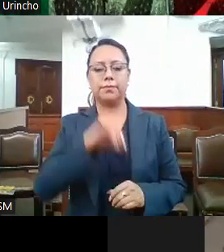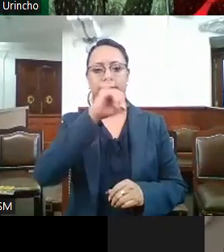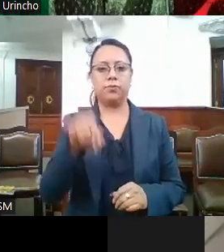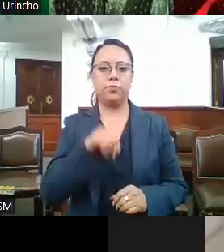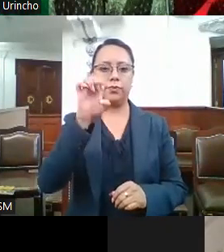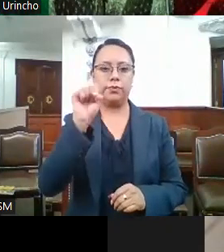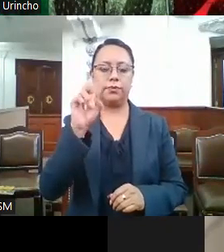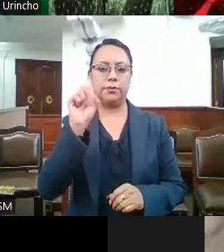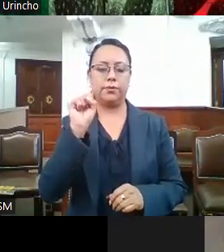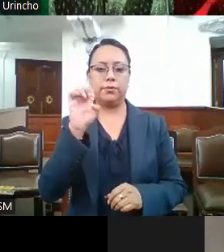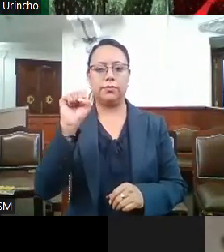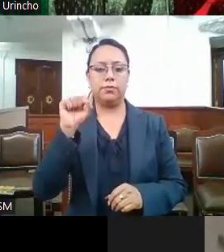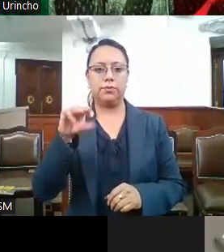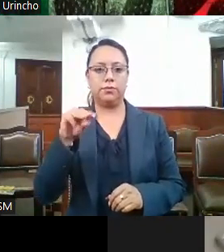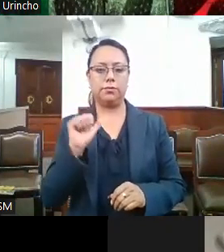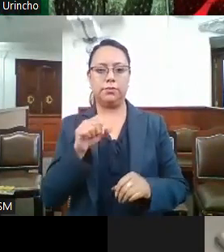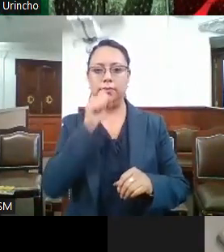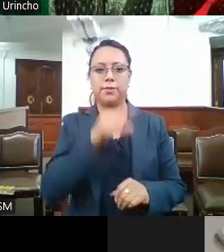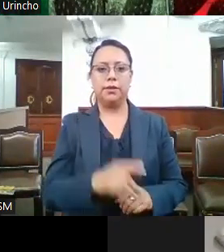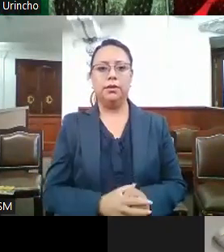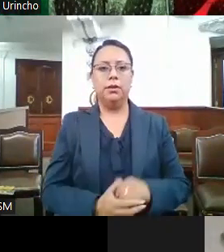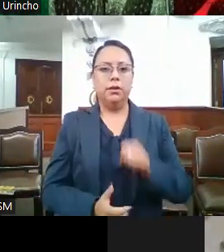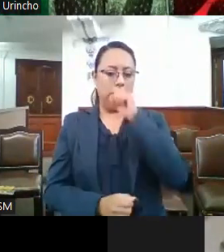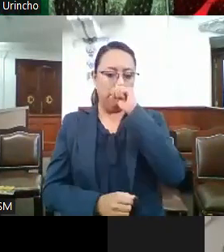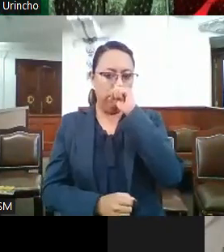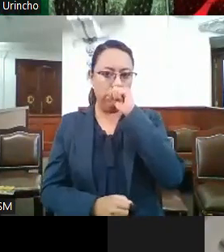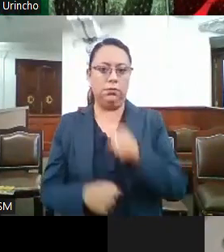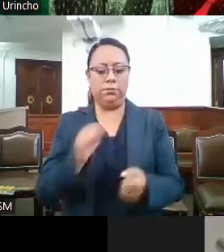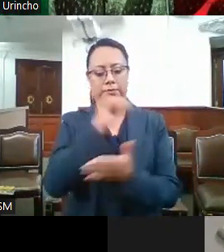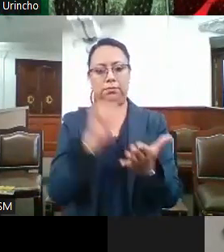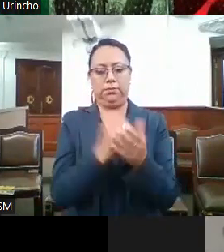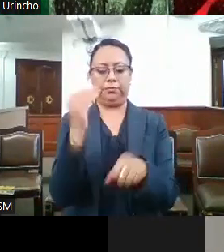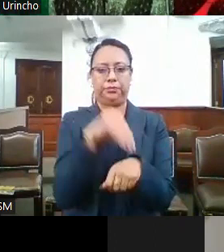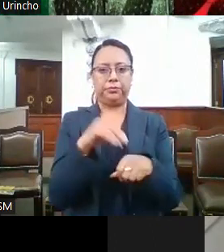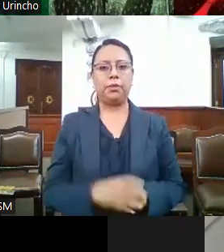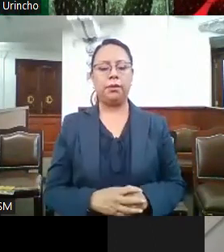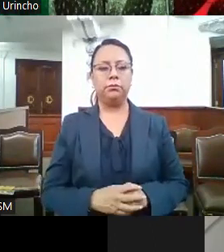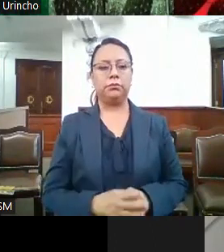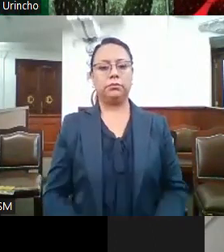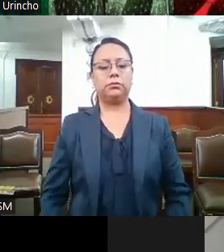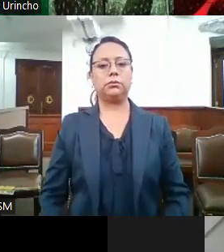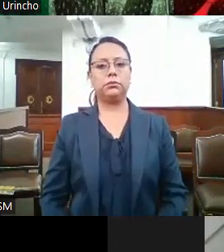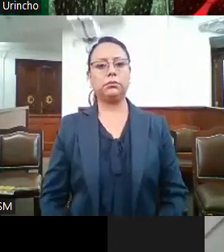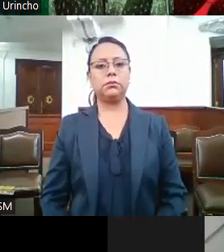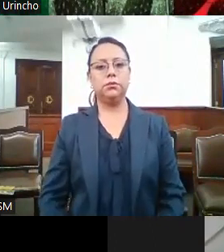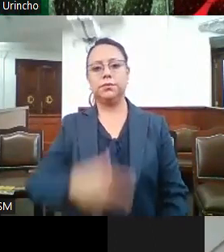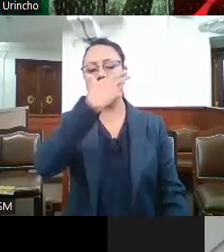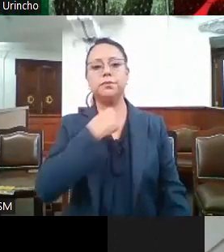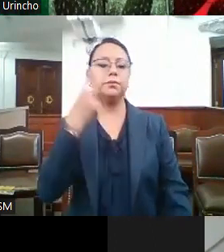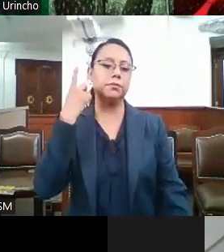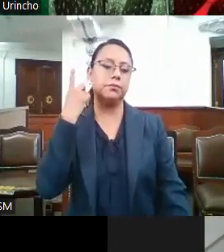aquí, perdón. Correcto, diputado. Sumo sus asistencias al acta y ahorita tomo su voto. Diputado Jorge Gaviño